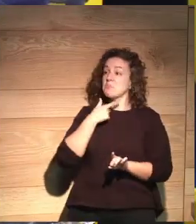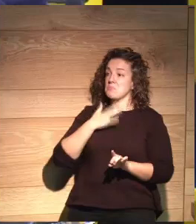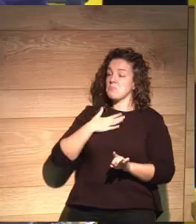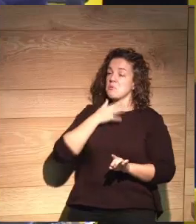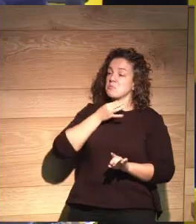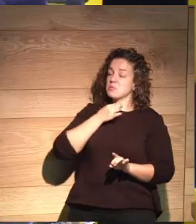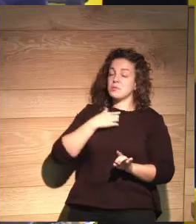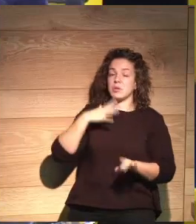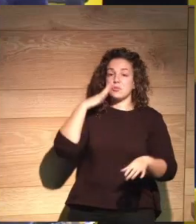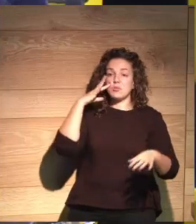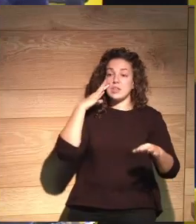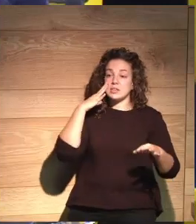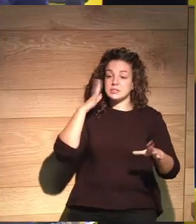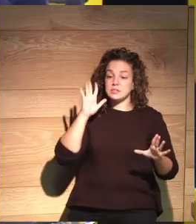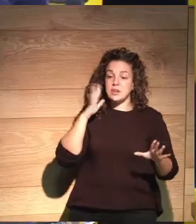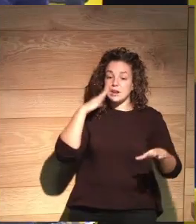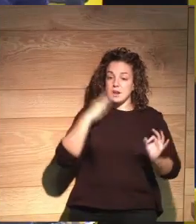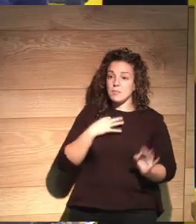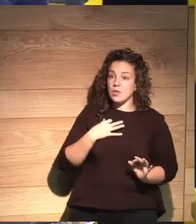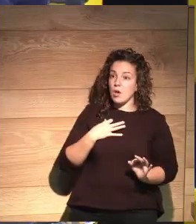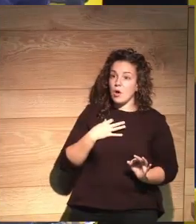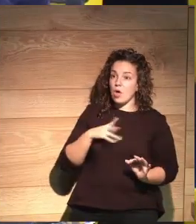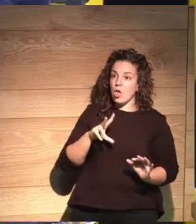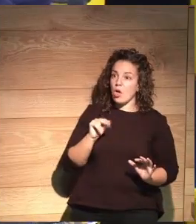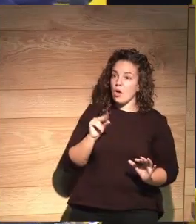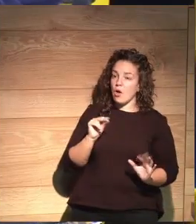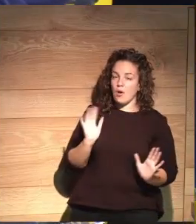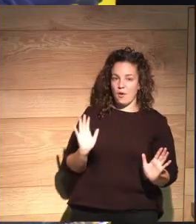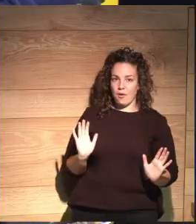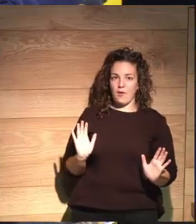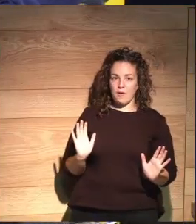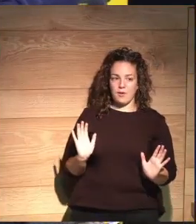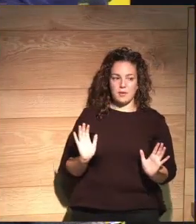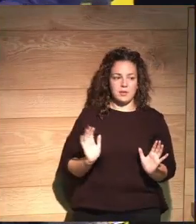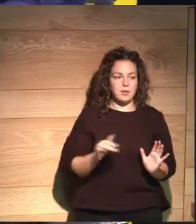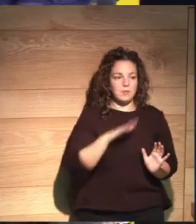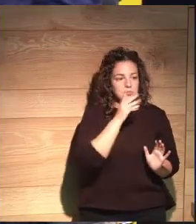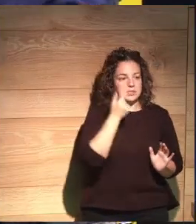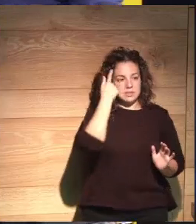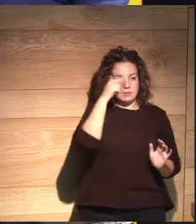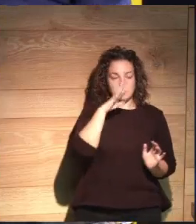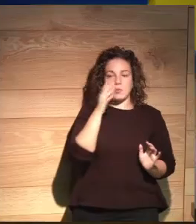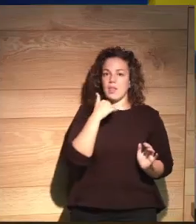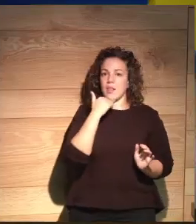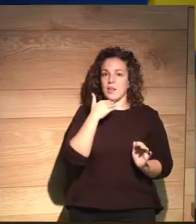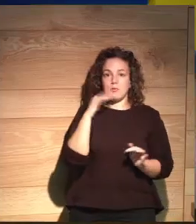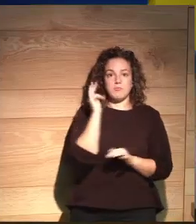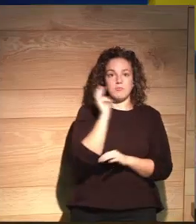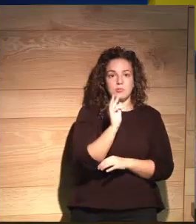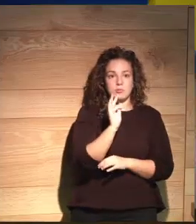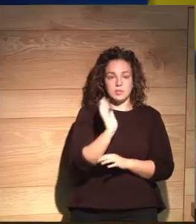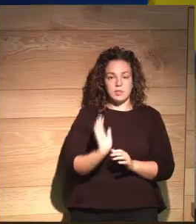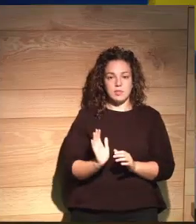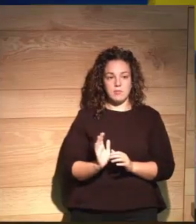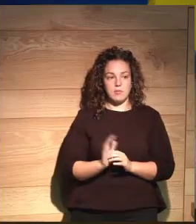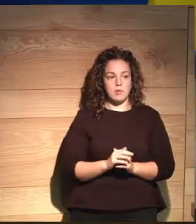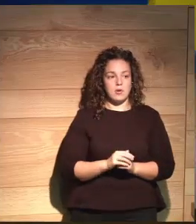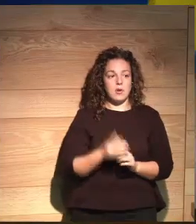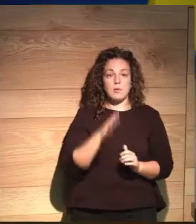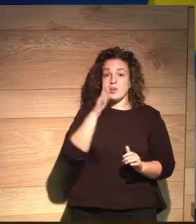y realmente es como oh my cut moon holiday ya sabes hacia algo tan positivo techno partido